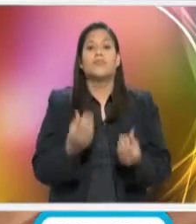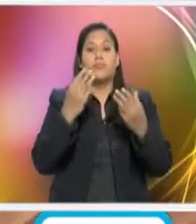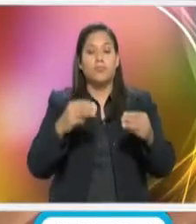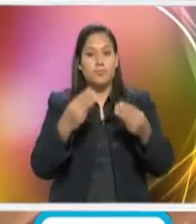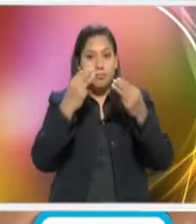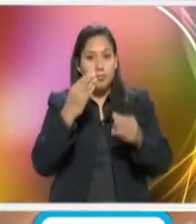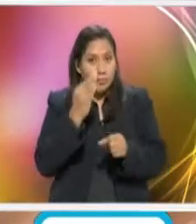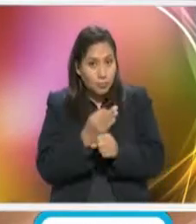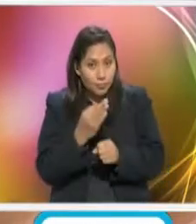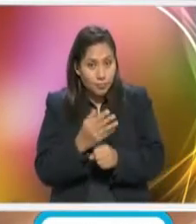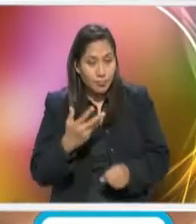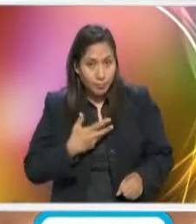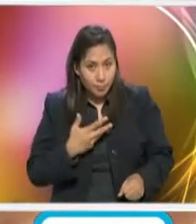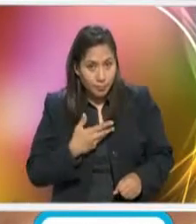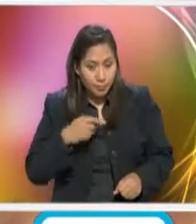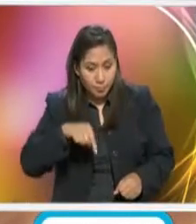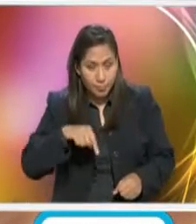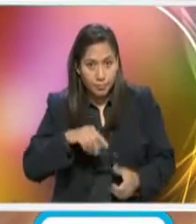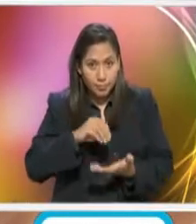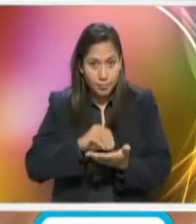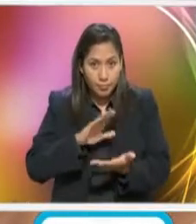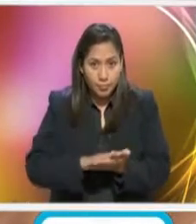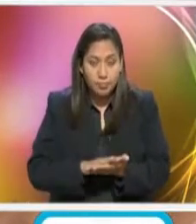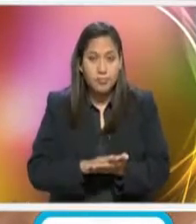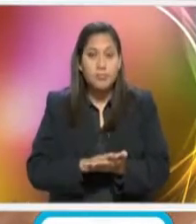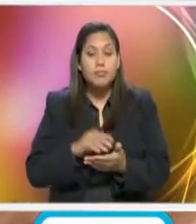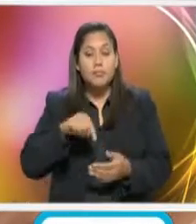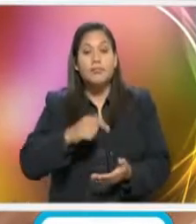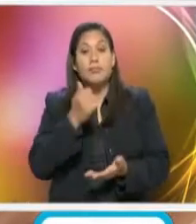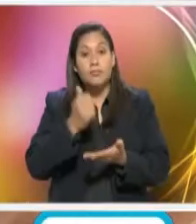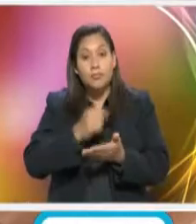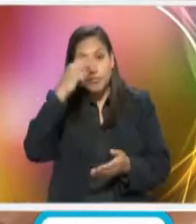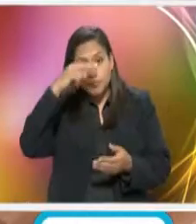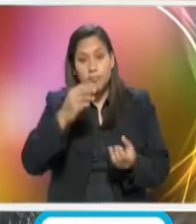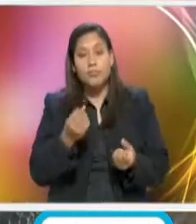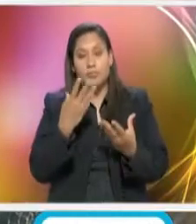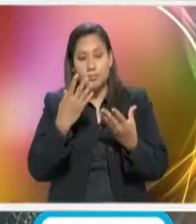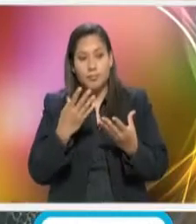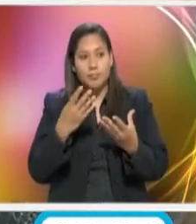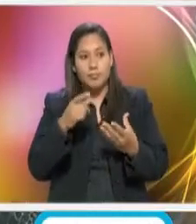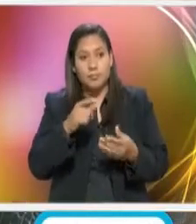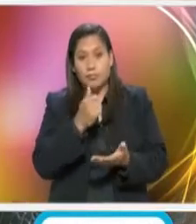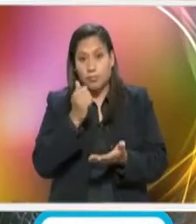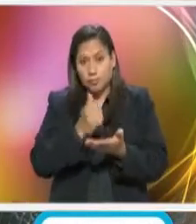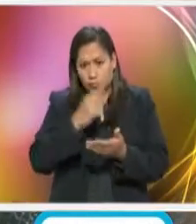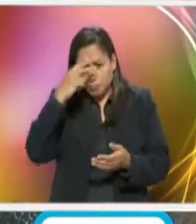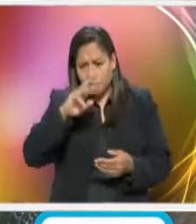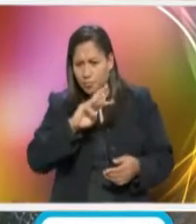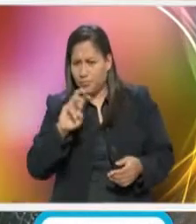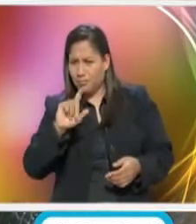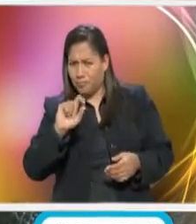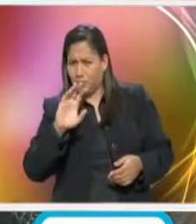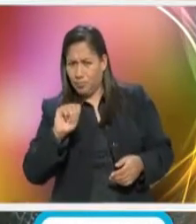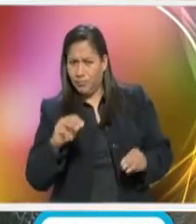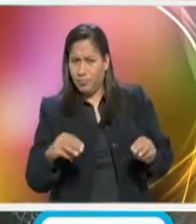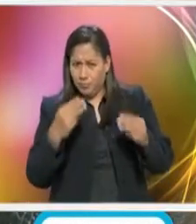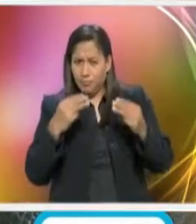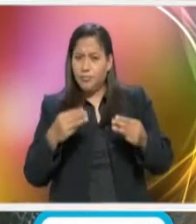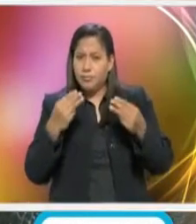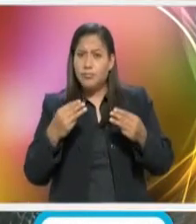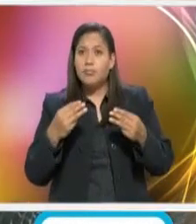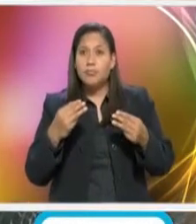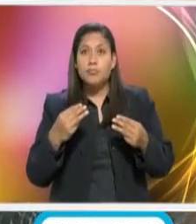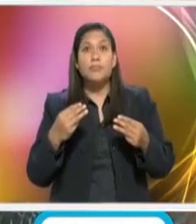mercados actualmente están registrados o operan en la Ciudad de México? La Ciudad de México tiene hoy 329 mercados